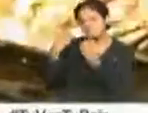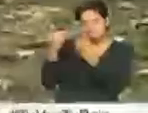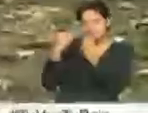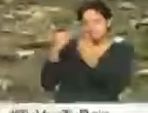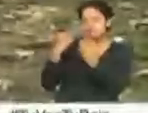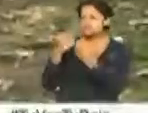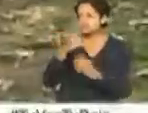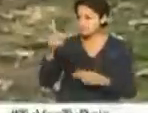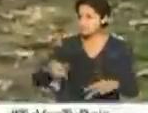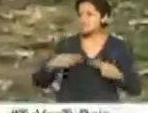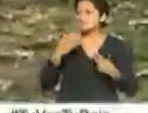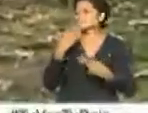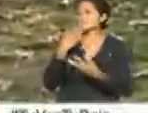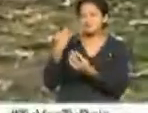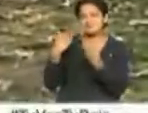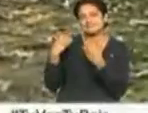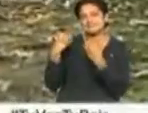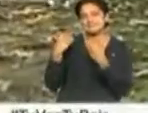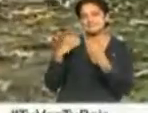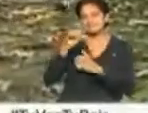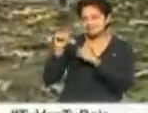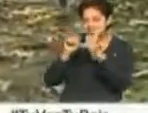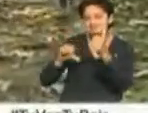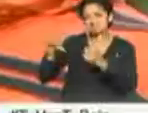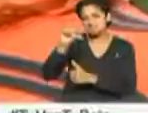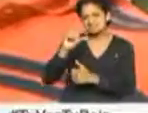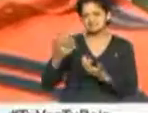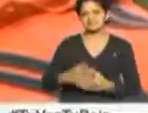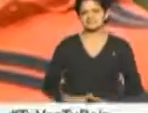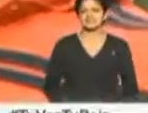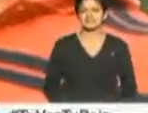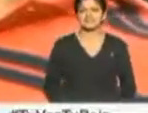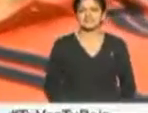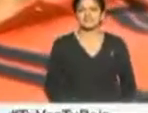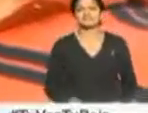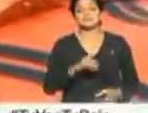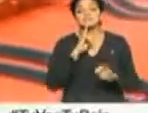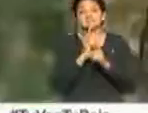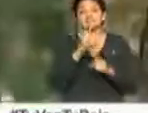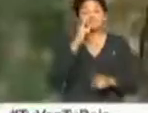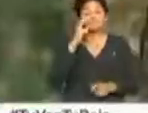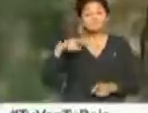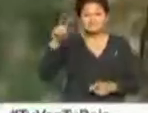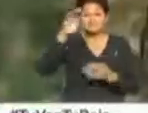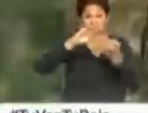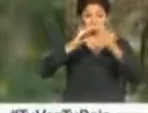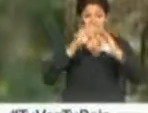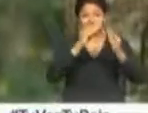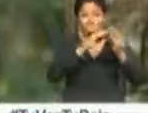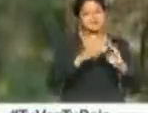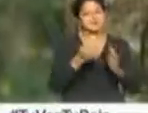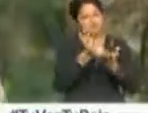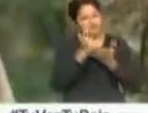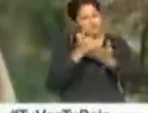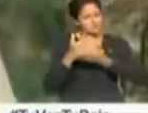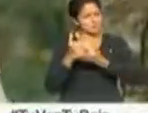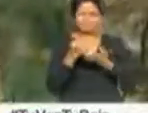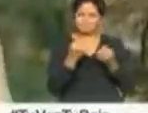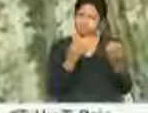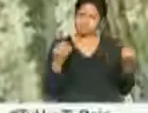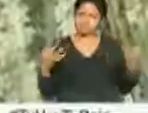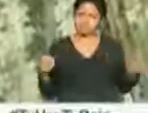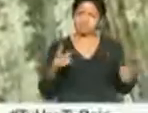de la vida en el bosque. El turismo comunitario nos ha servido bastante porque por medio de eso